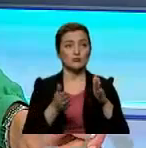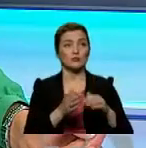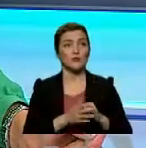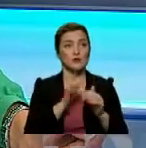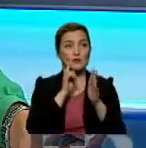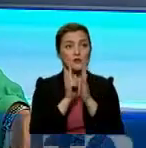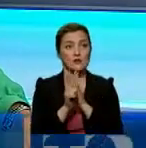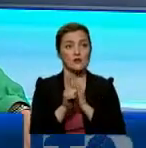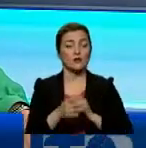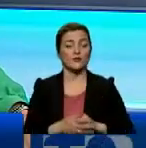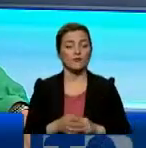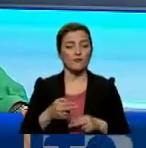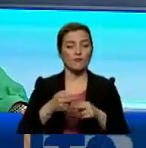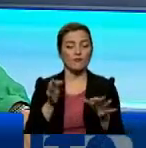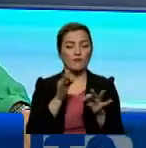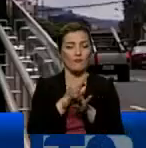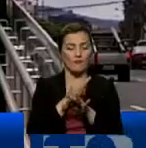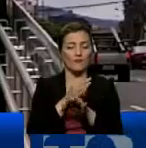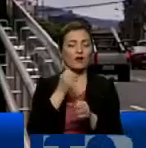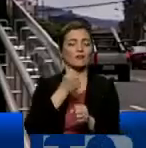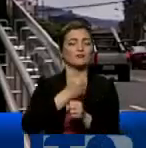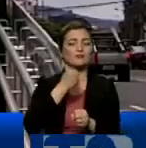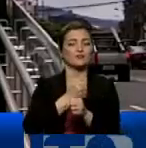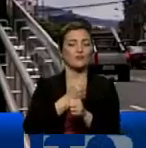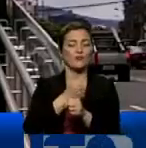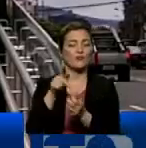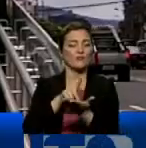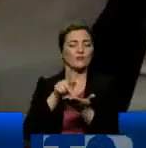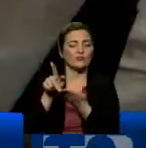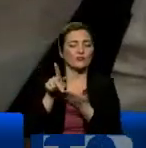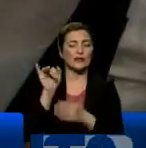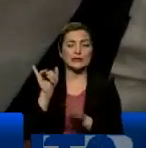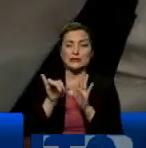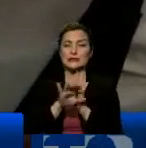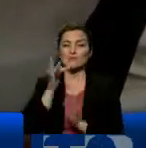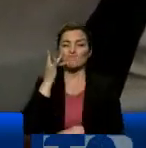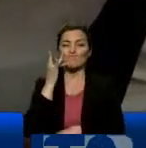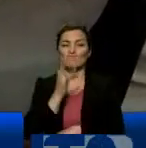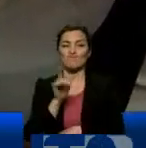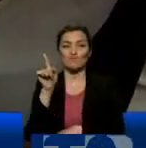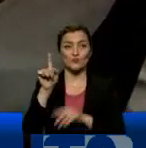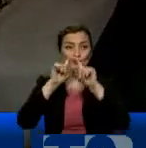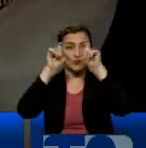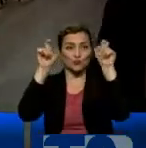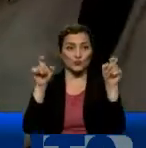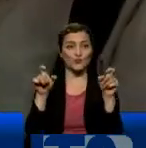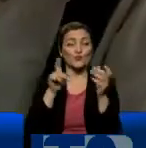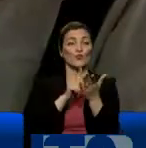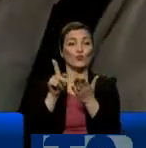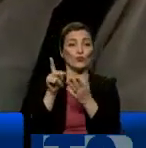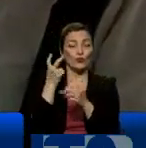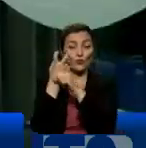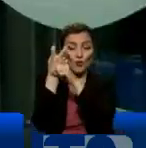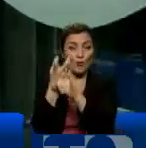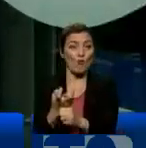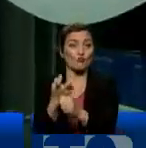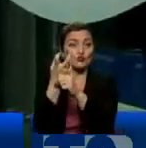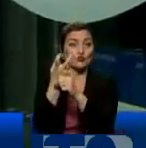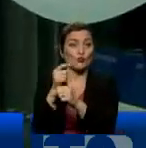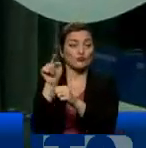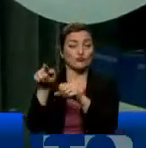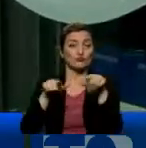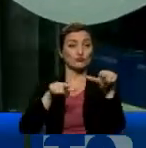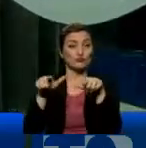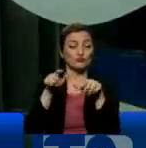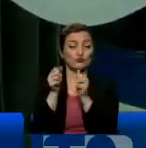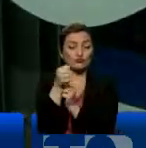las denuncias de un exfuncionario y trabajadores por posibles irregularidades en la empresa de pasajeros, esa entidad